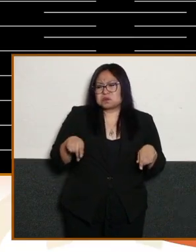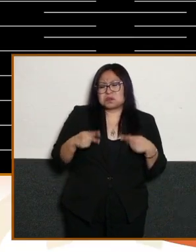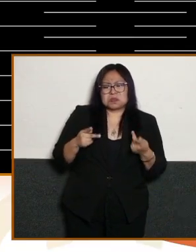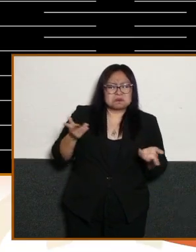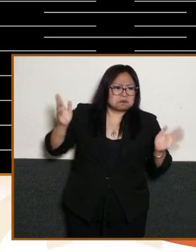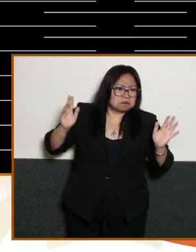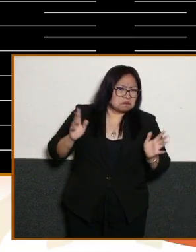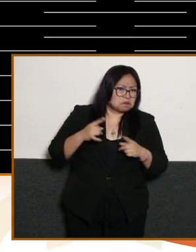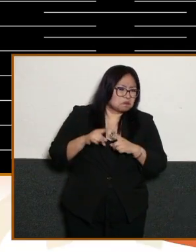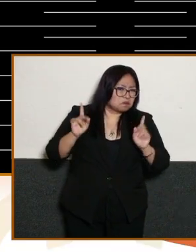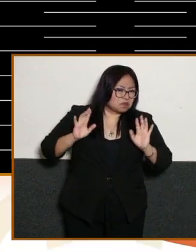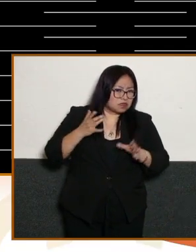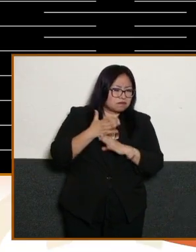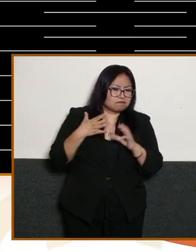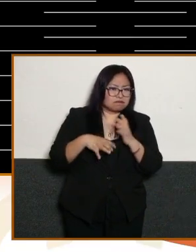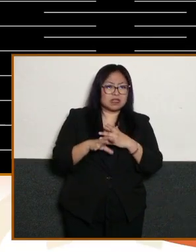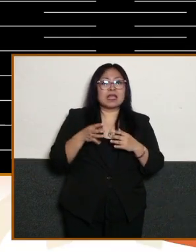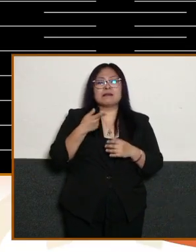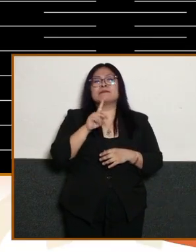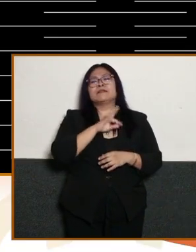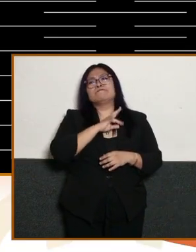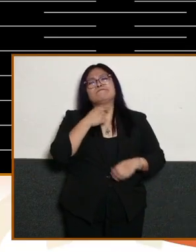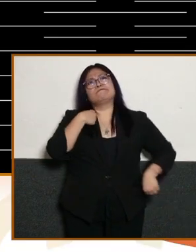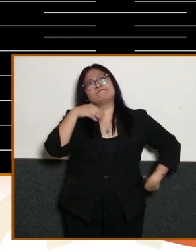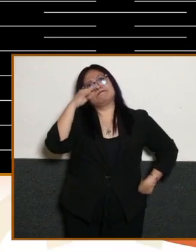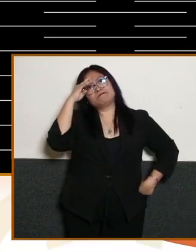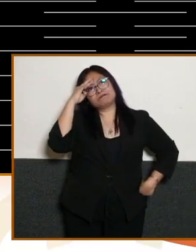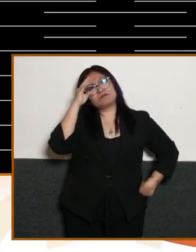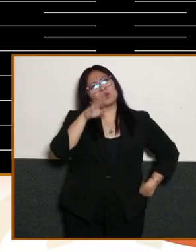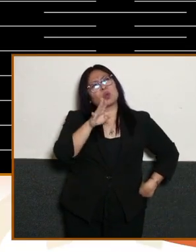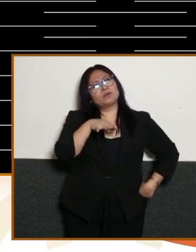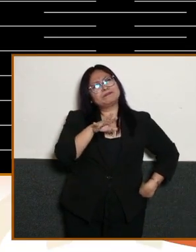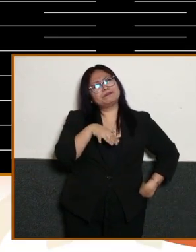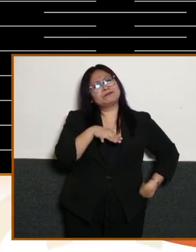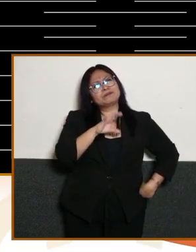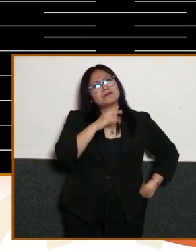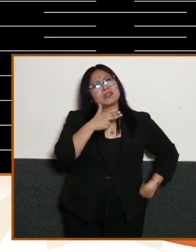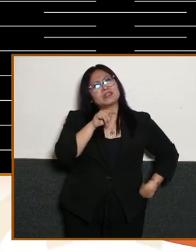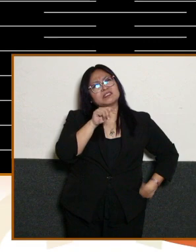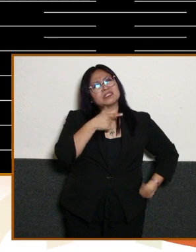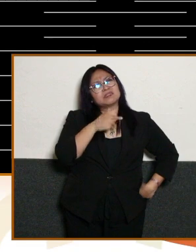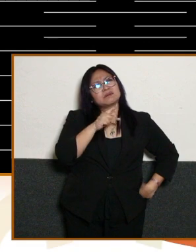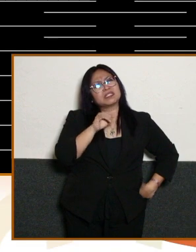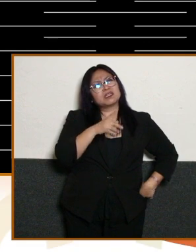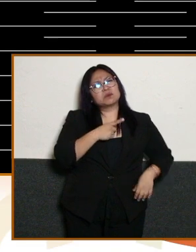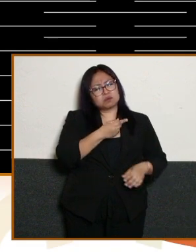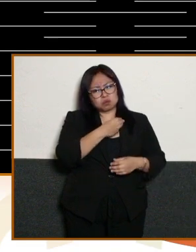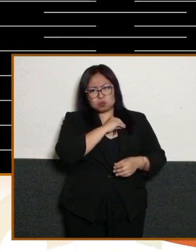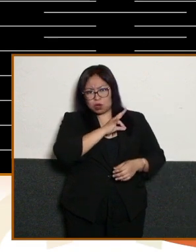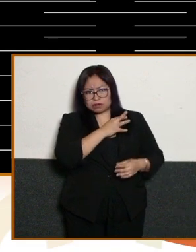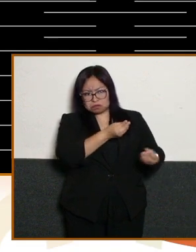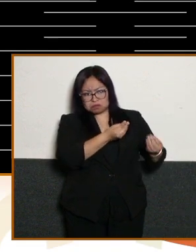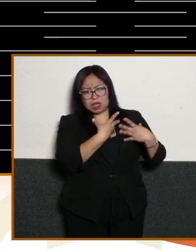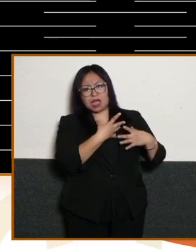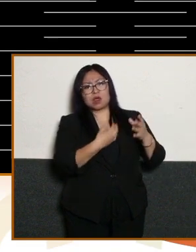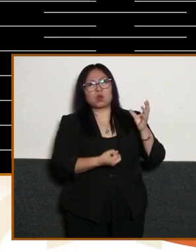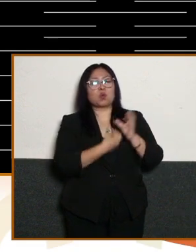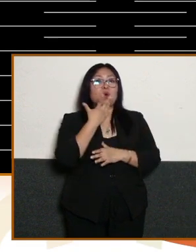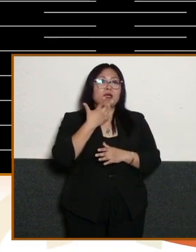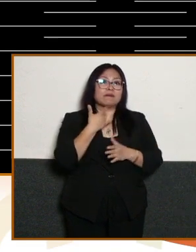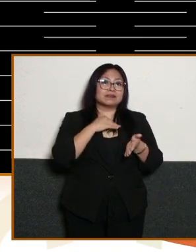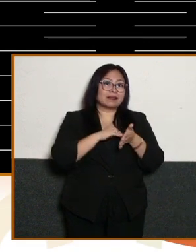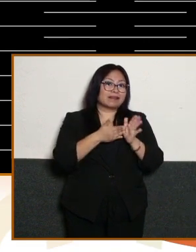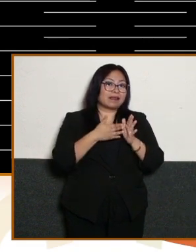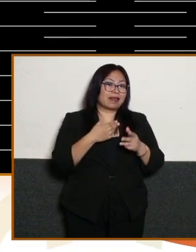venda. Pero pueden empezar a decir, bueno, oye, échame la mano para ver un nuevo modelo de negocio. Échame la mano para ver cómo